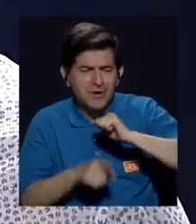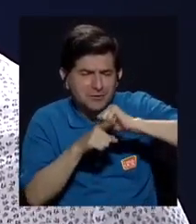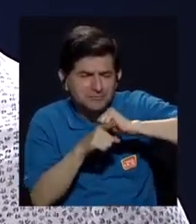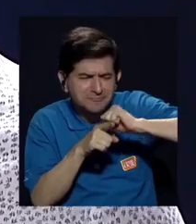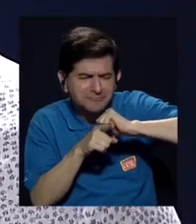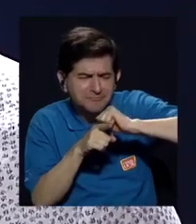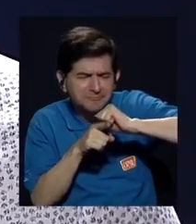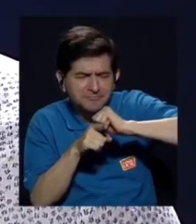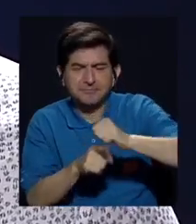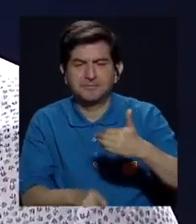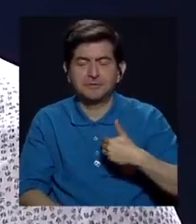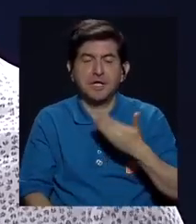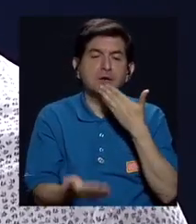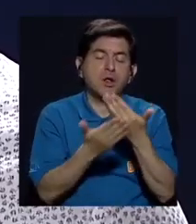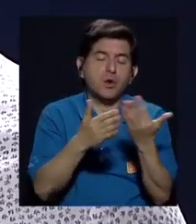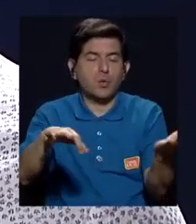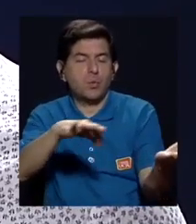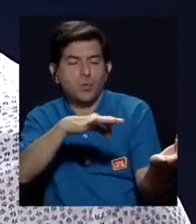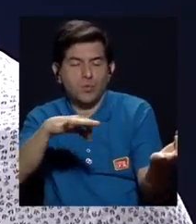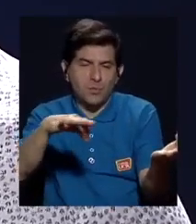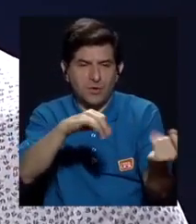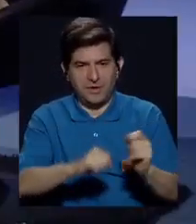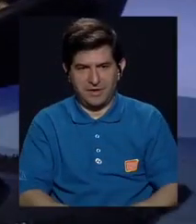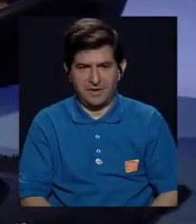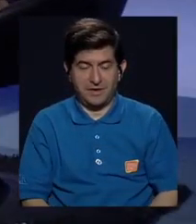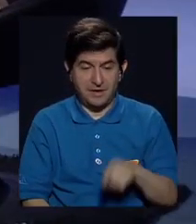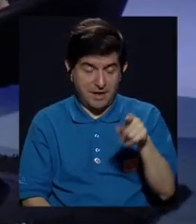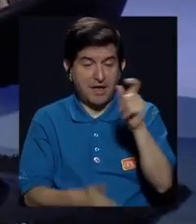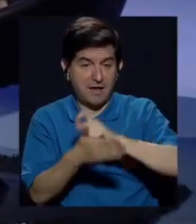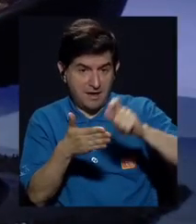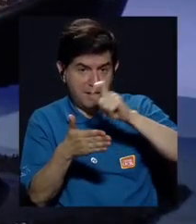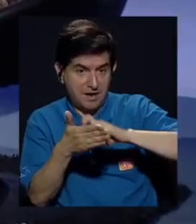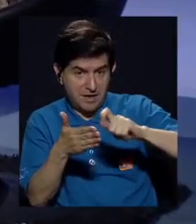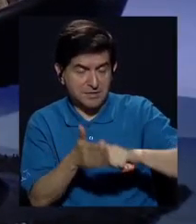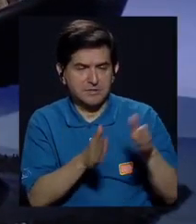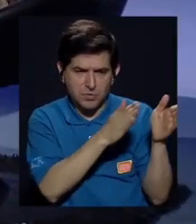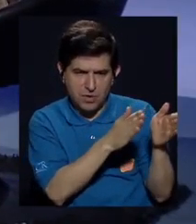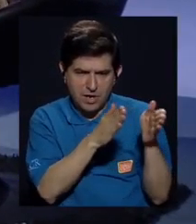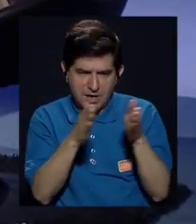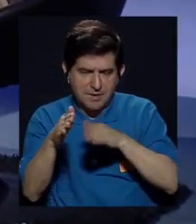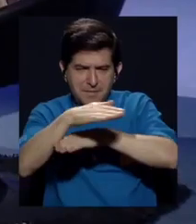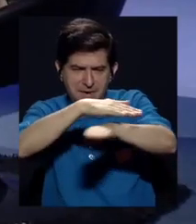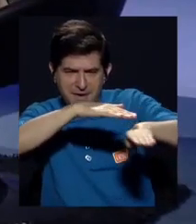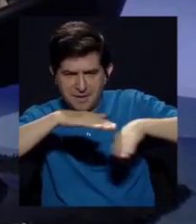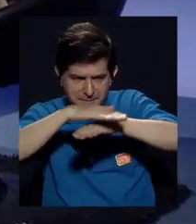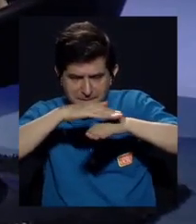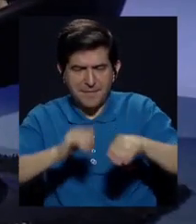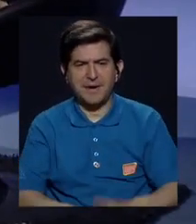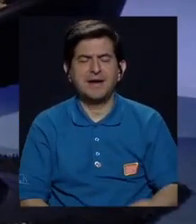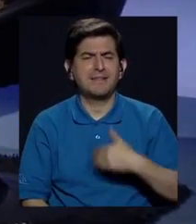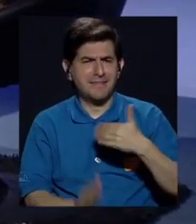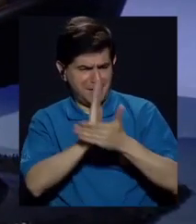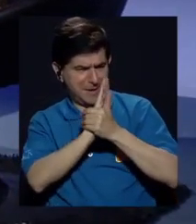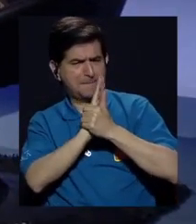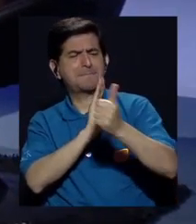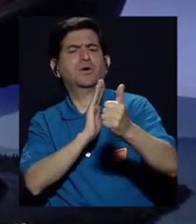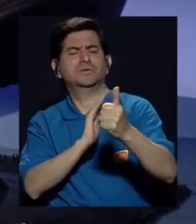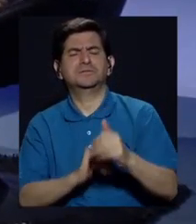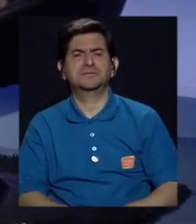para esto, tiene un buen violín, está en una escuela que le está formando la plataforma, tiene el potencial también